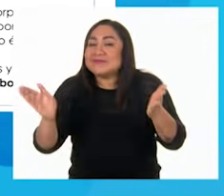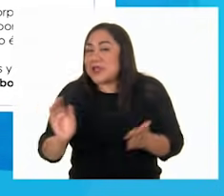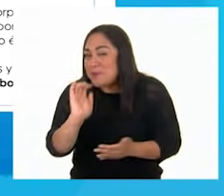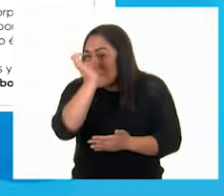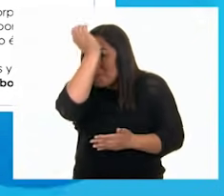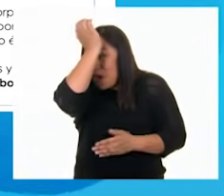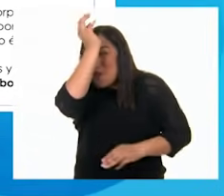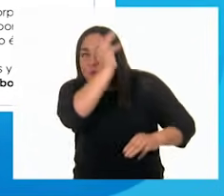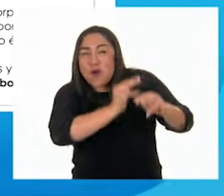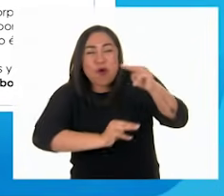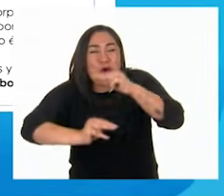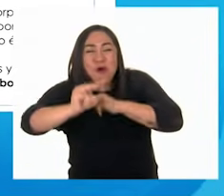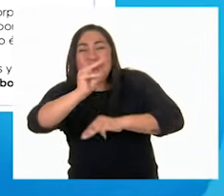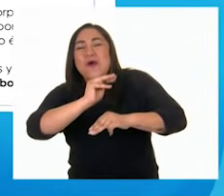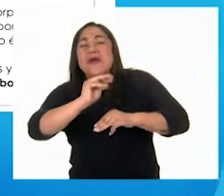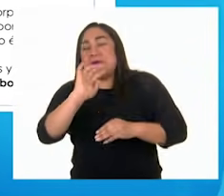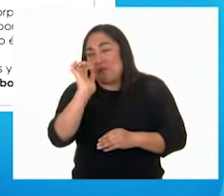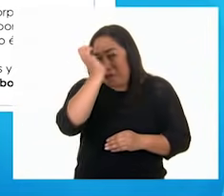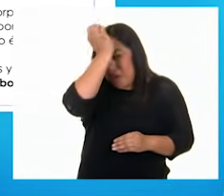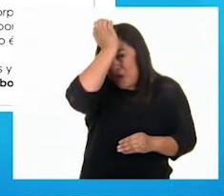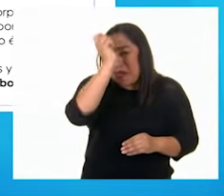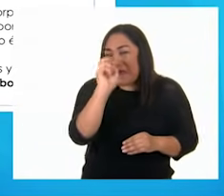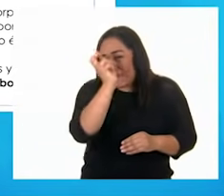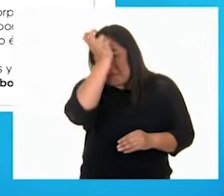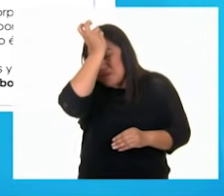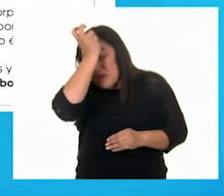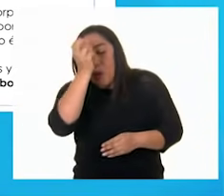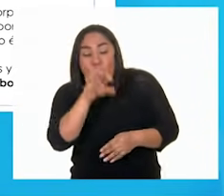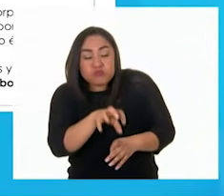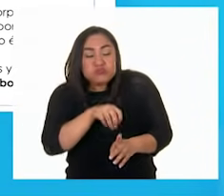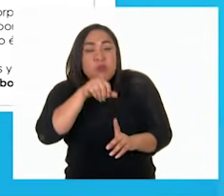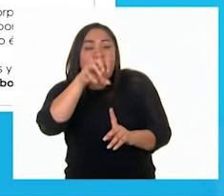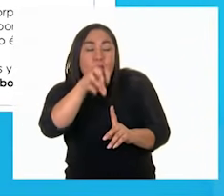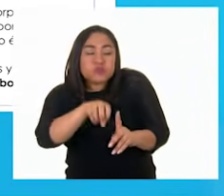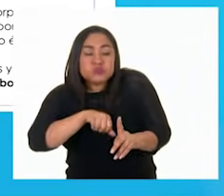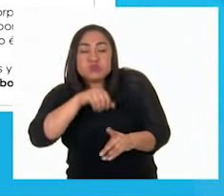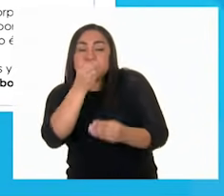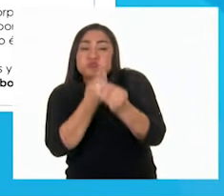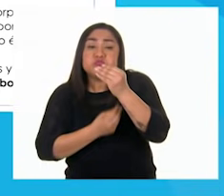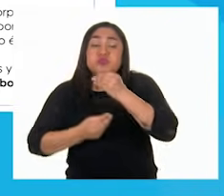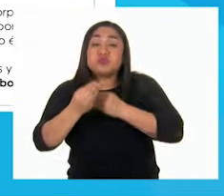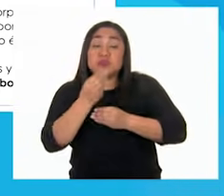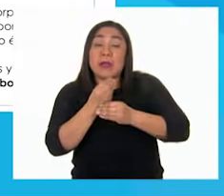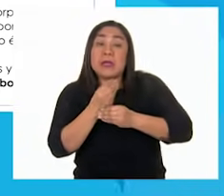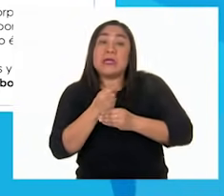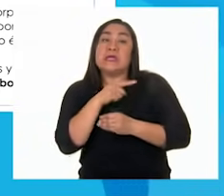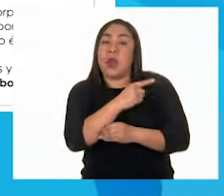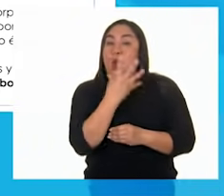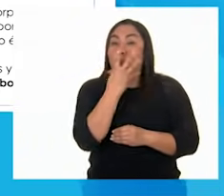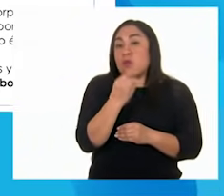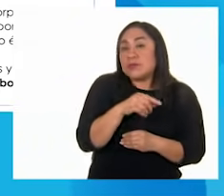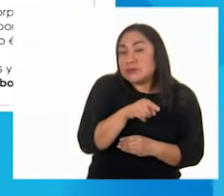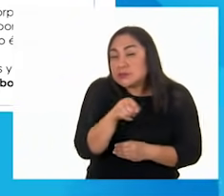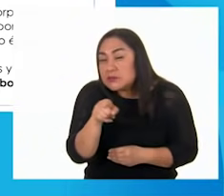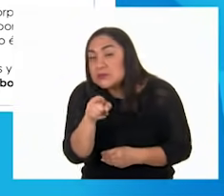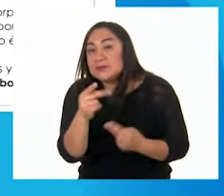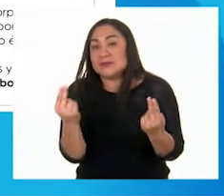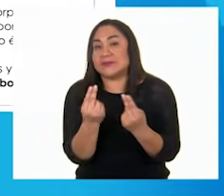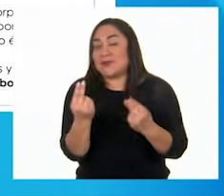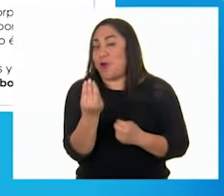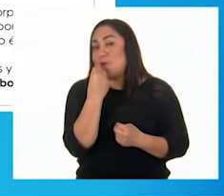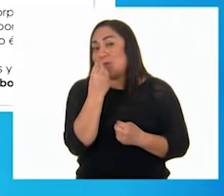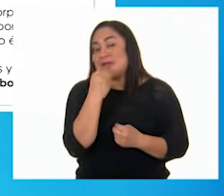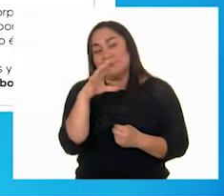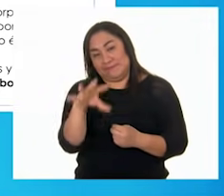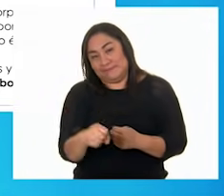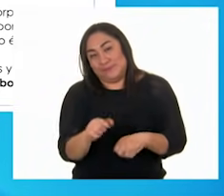y los borregos, ovejas o cabras comen, entonces... pues ellos buscan su alimento. Y los